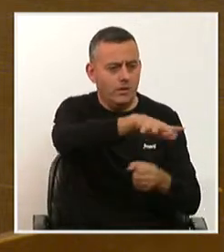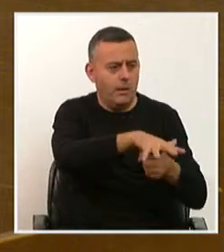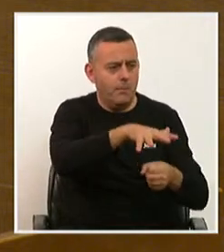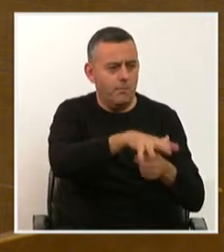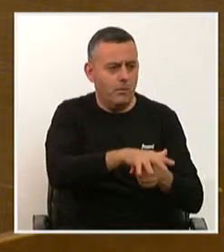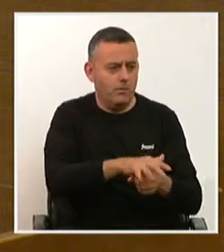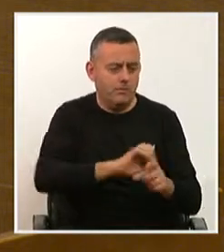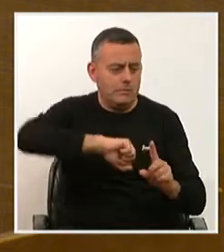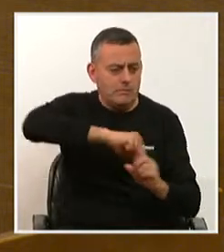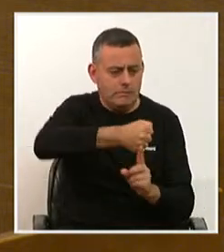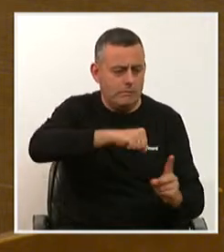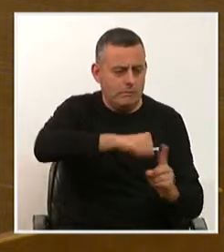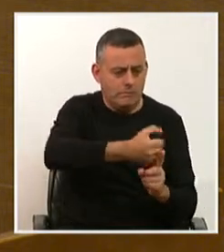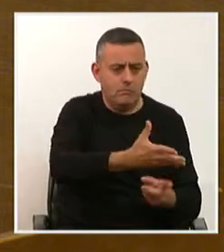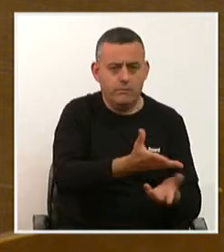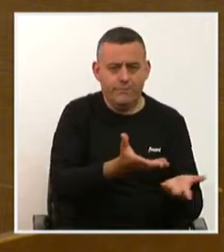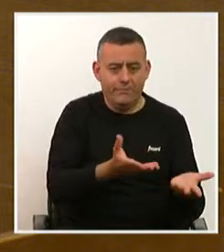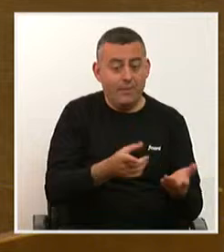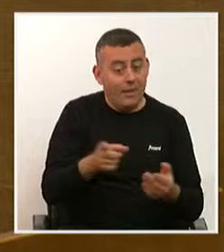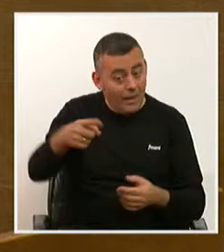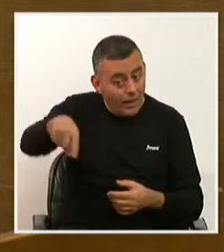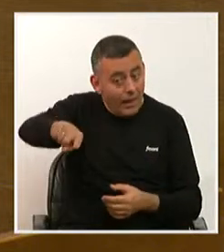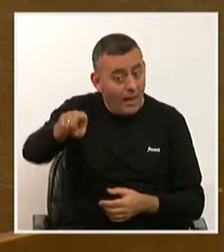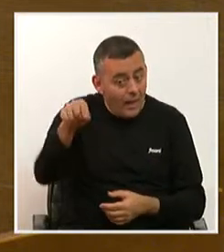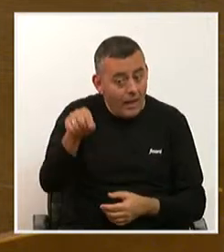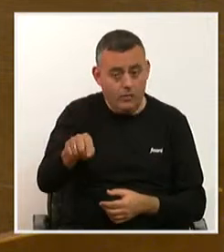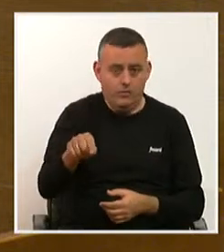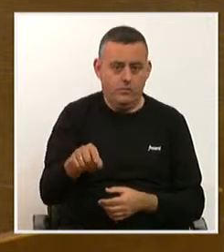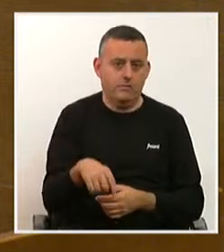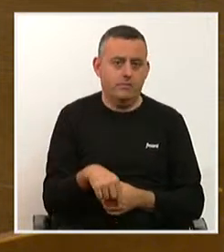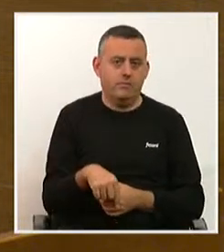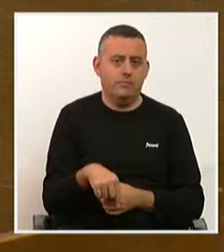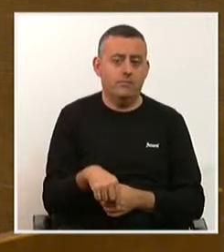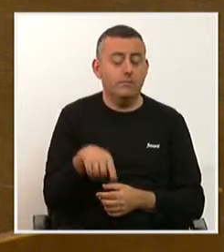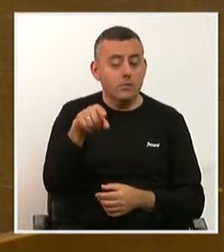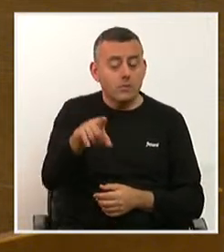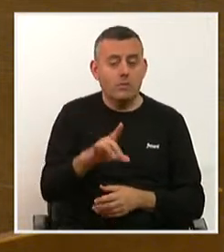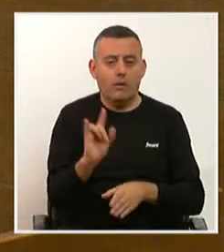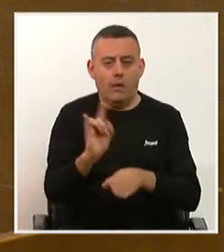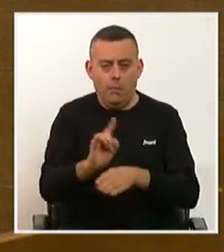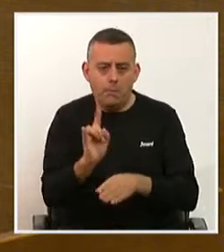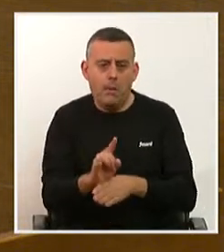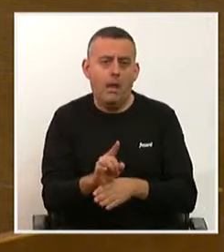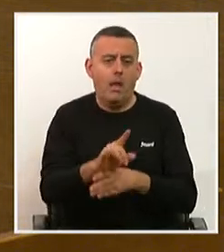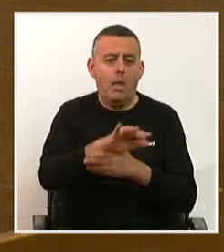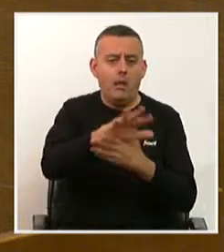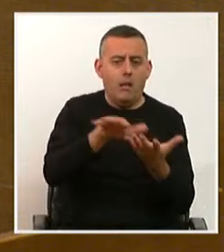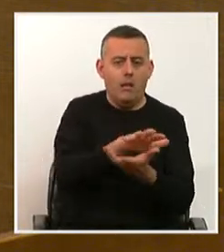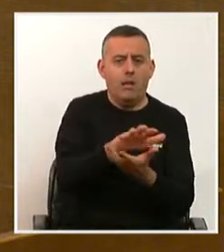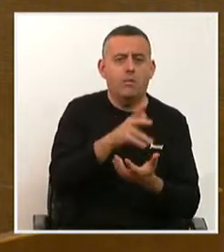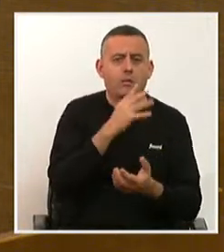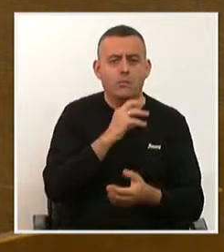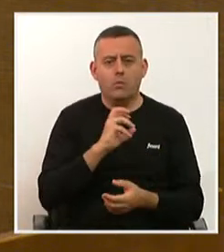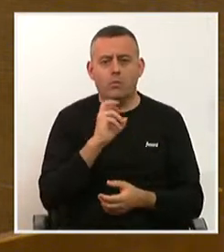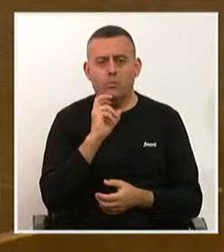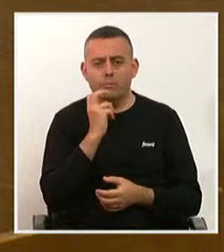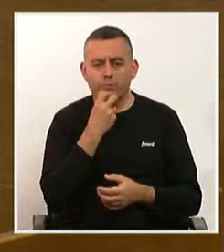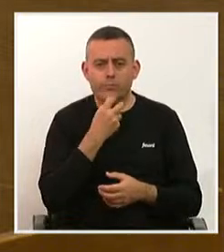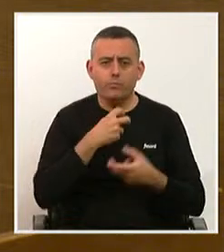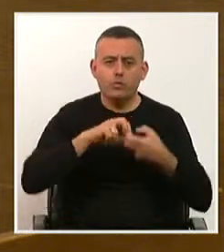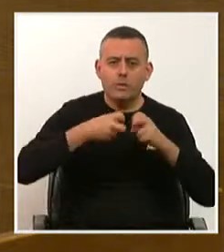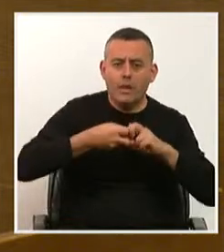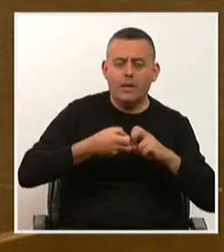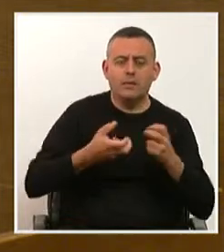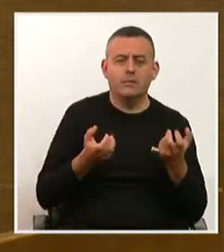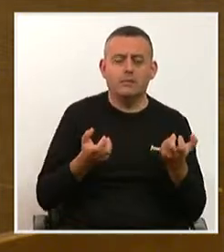sonos que no paren Dear y no paren de generar malestar mientre culpen a breles culpen al eisme al